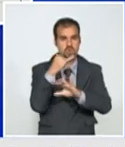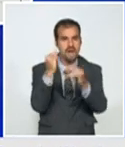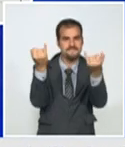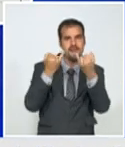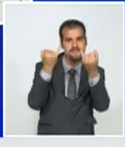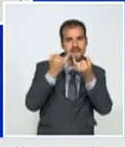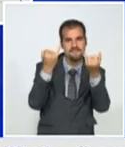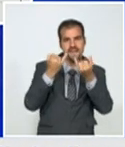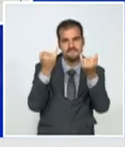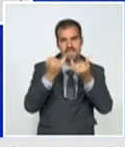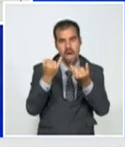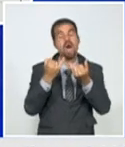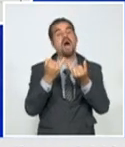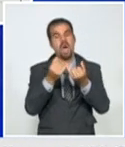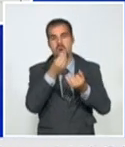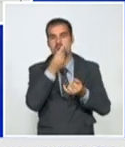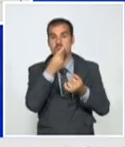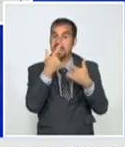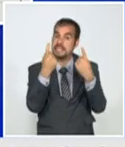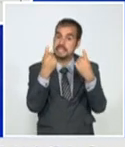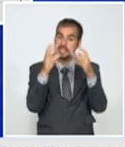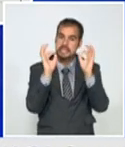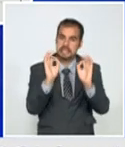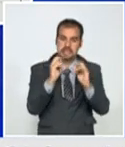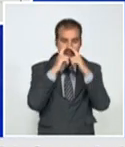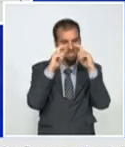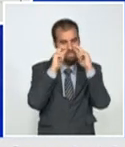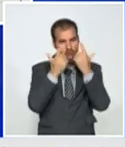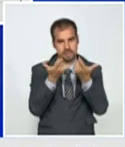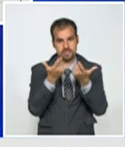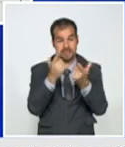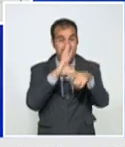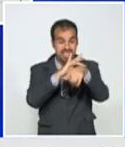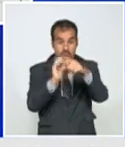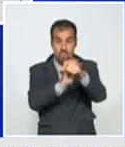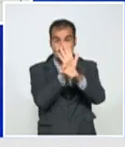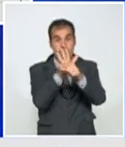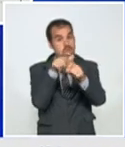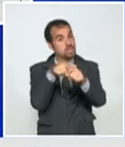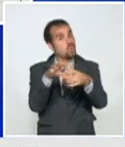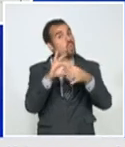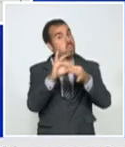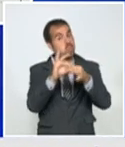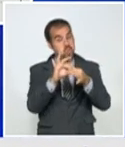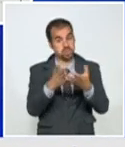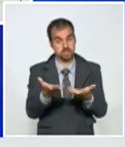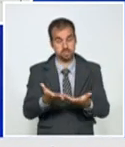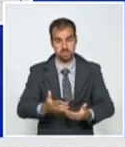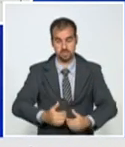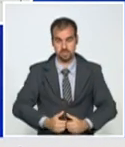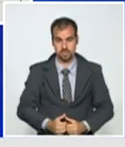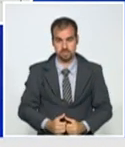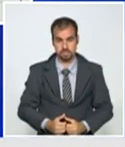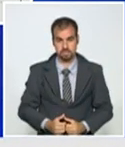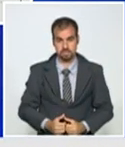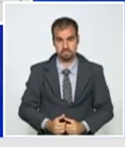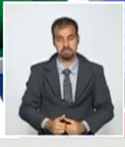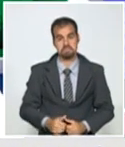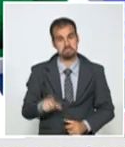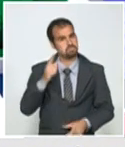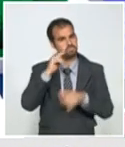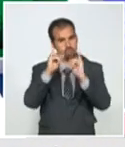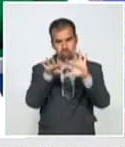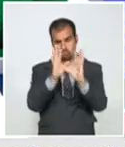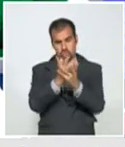que generalmente se complican y lamentablemente fallecen. Este es el comportamiento de Cuba,